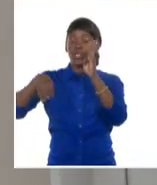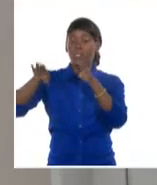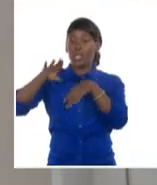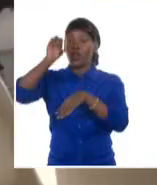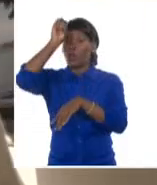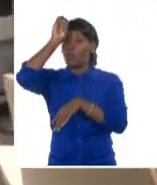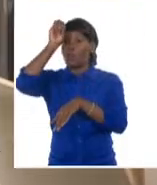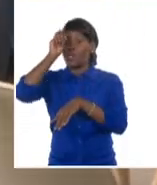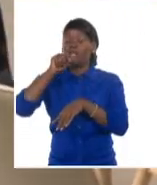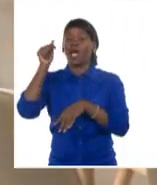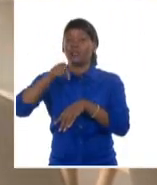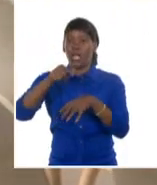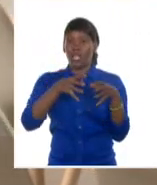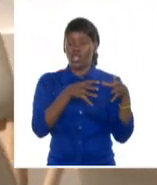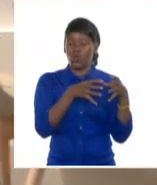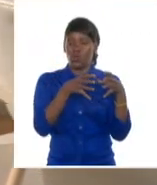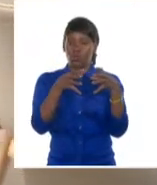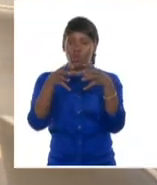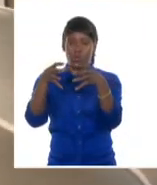tendrá en esta COP